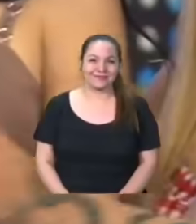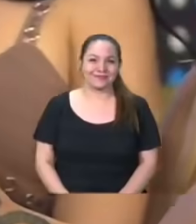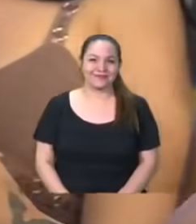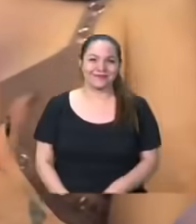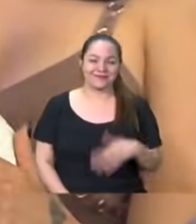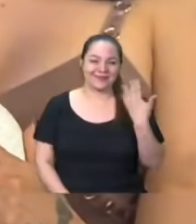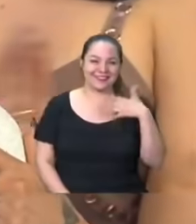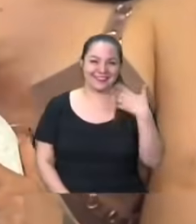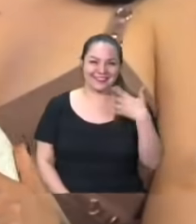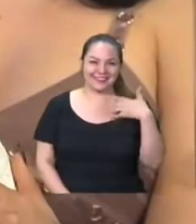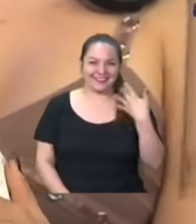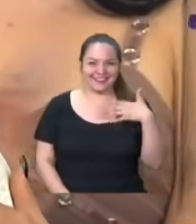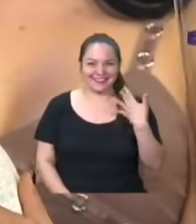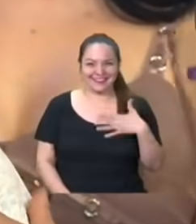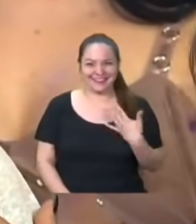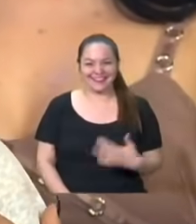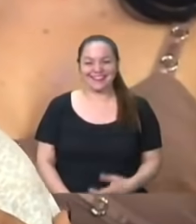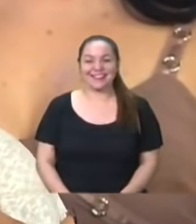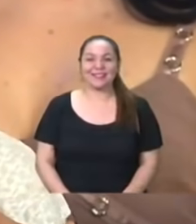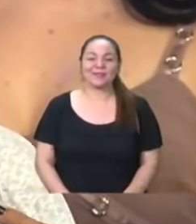¡Dilo!